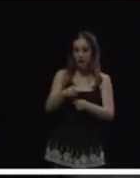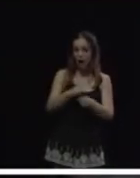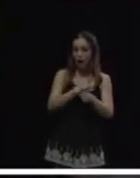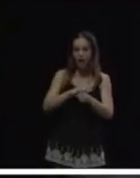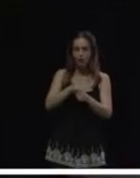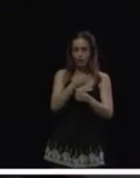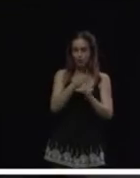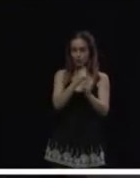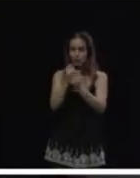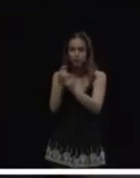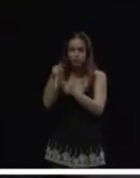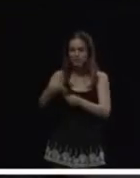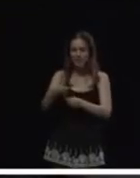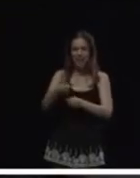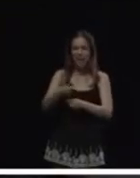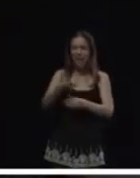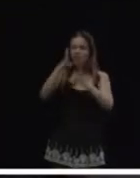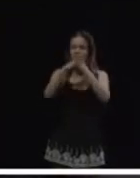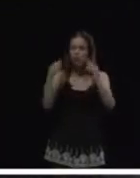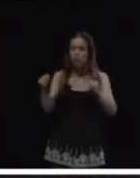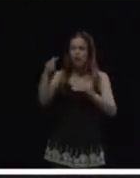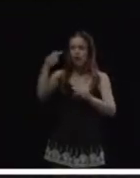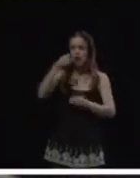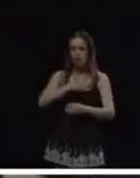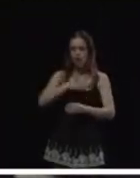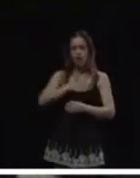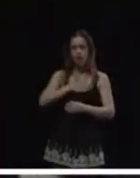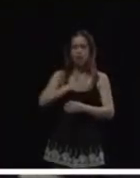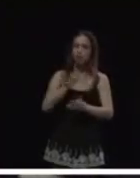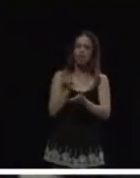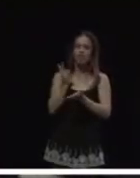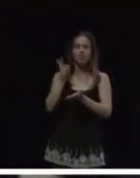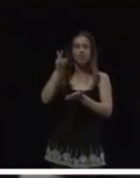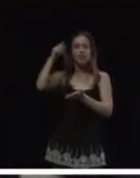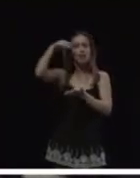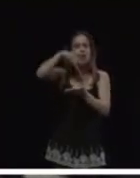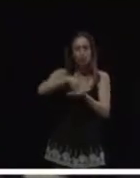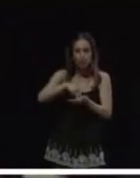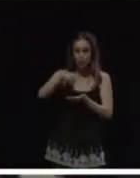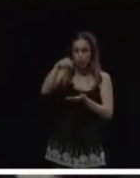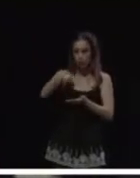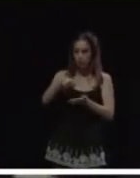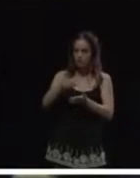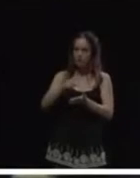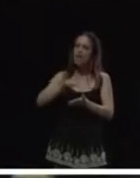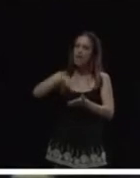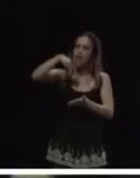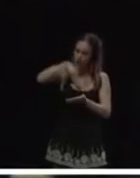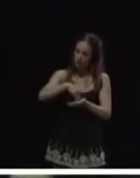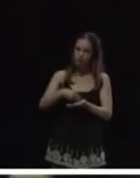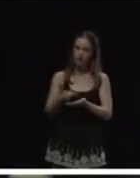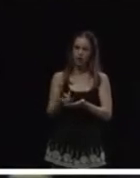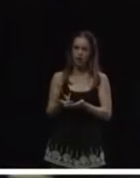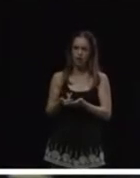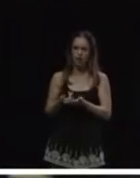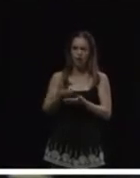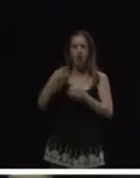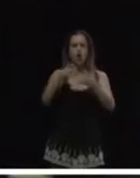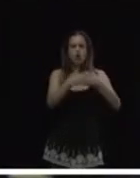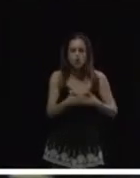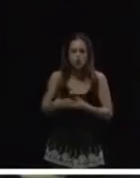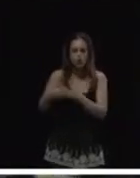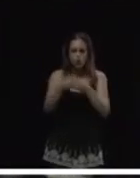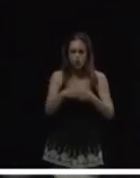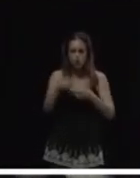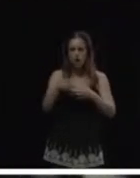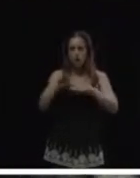Andalucía, con esa patria en la conciencia, se levantó. Porque Andalucía se levanta, ¿eh? Se levanta, lo que pasa es que es